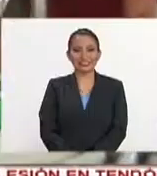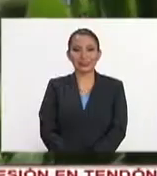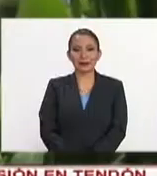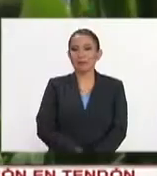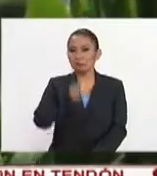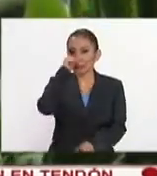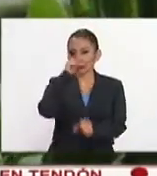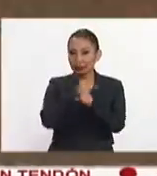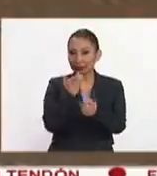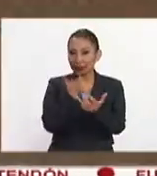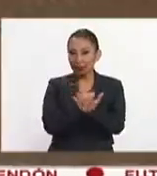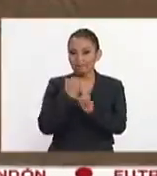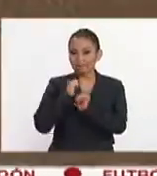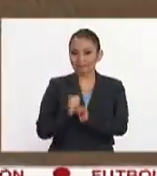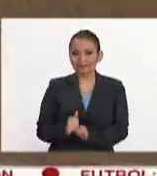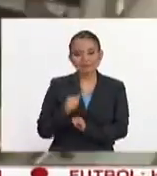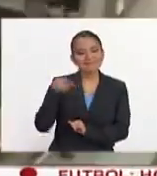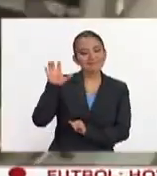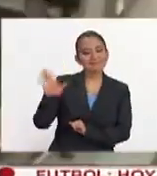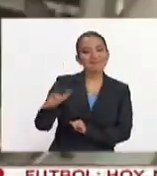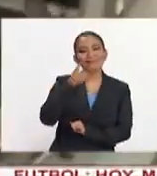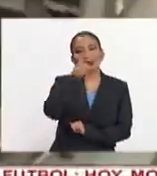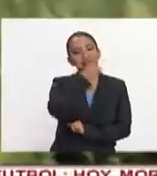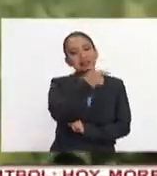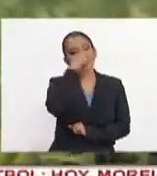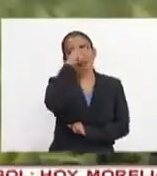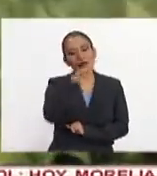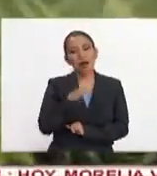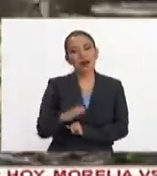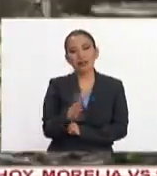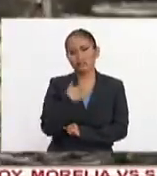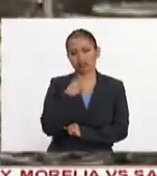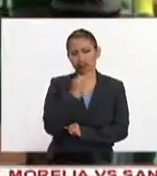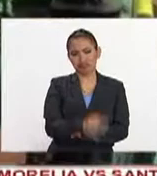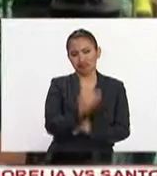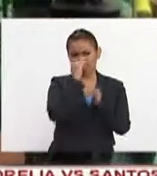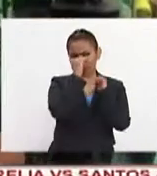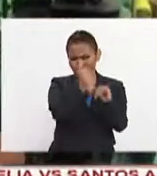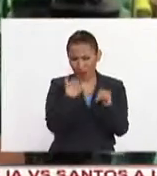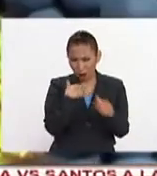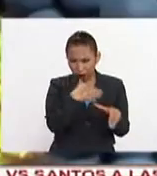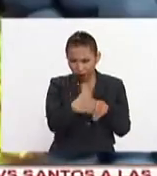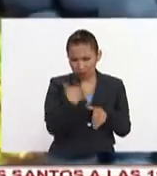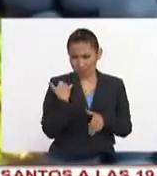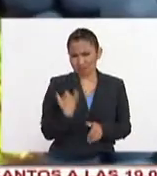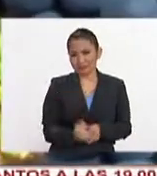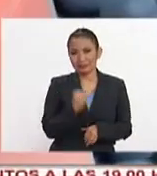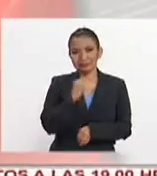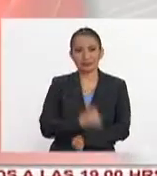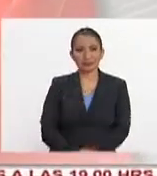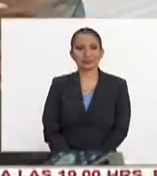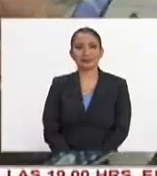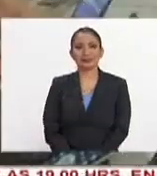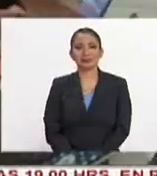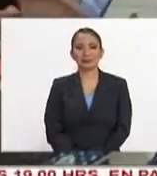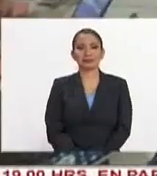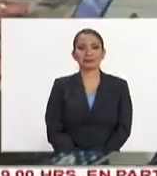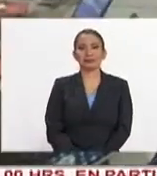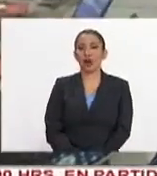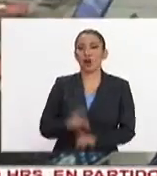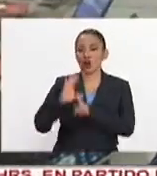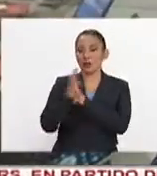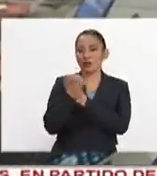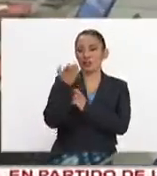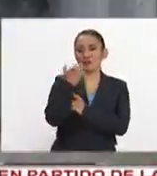El secretario de Economía, Ildefonso Guajardo, dijo que nuestro país no aceptará restricciones al comercio. La